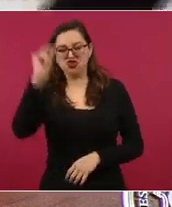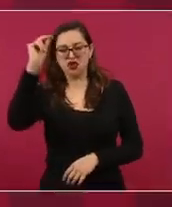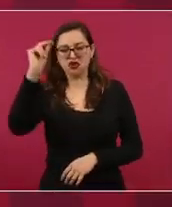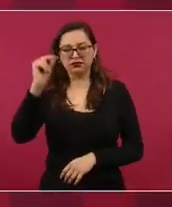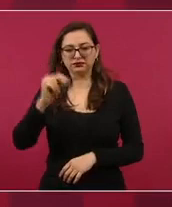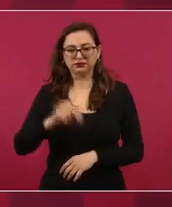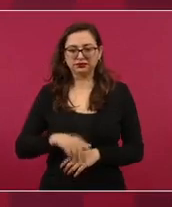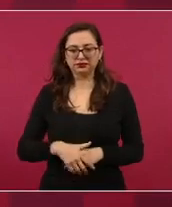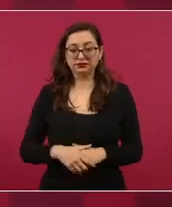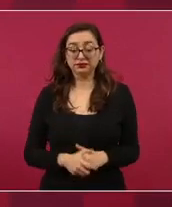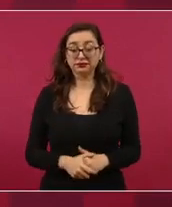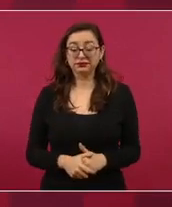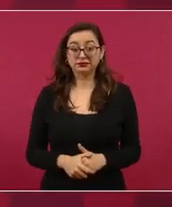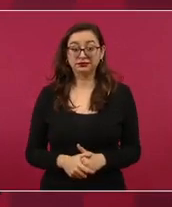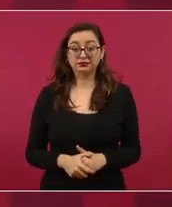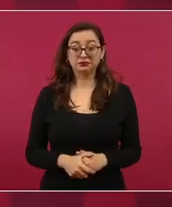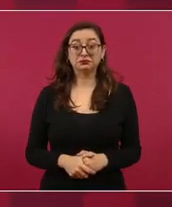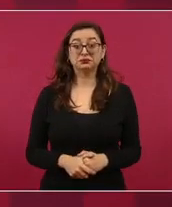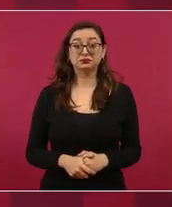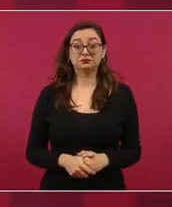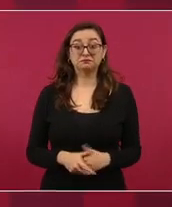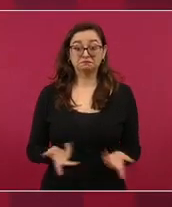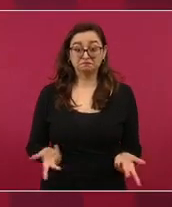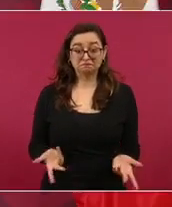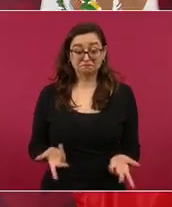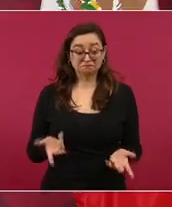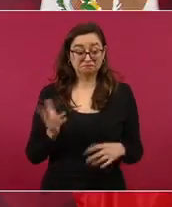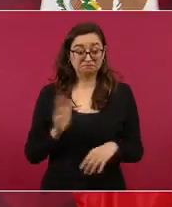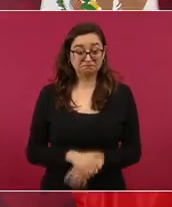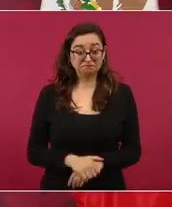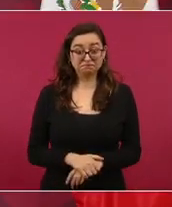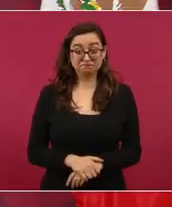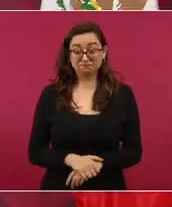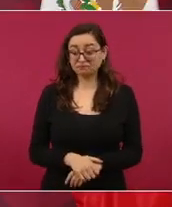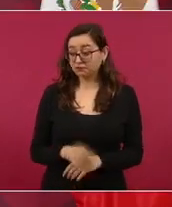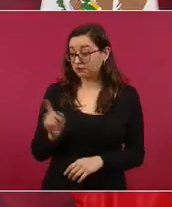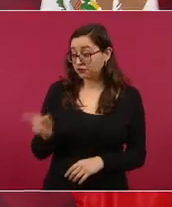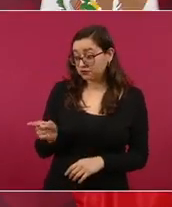En el caso de el Poder Judicial,